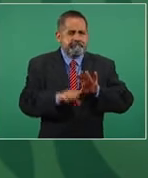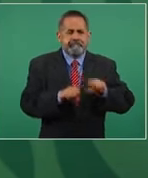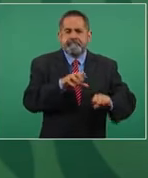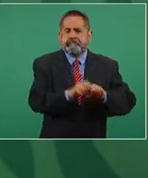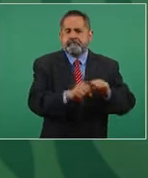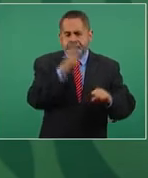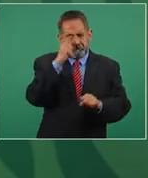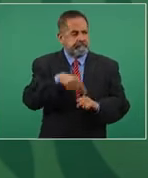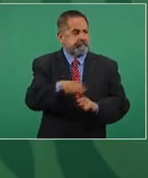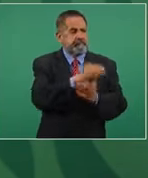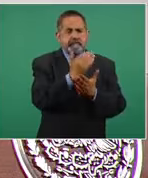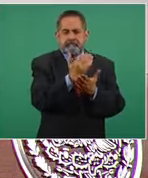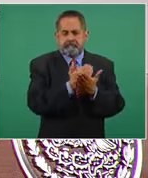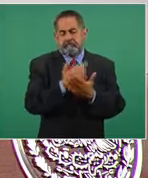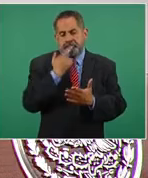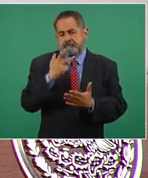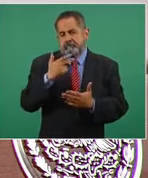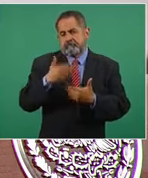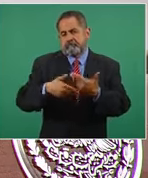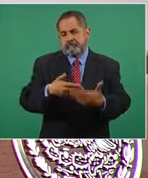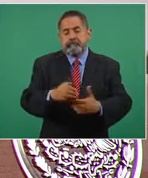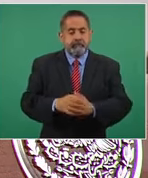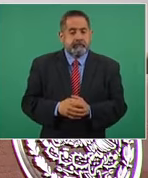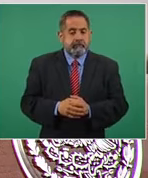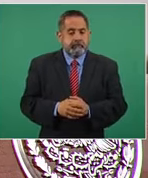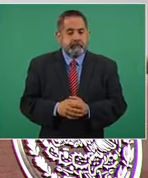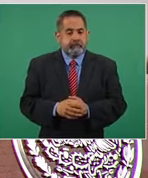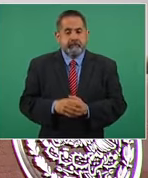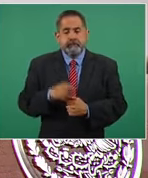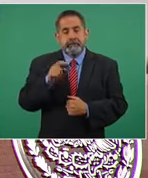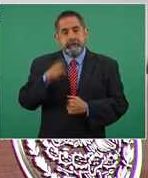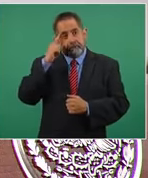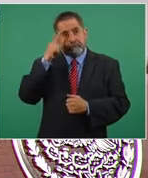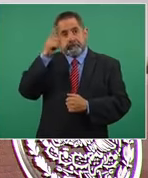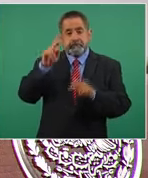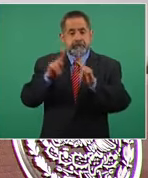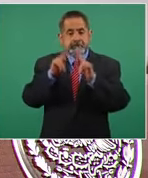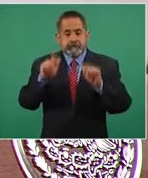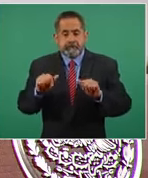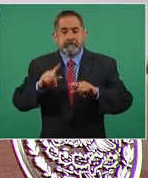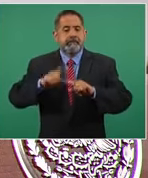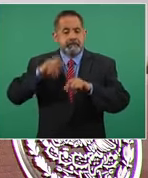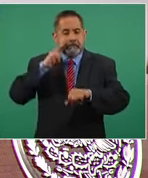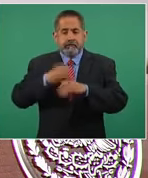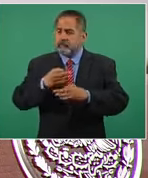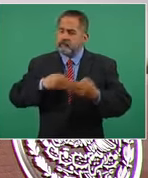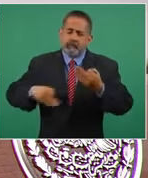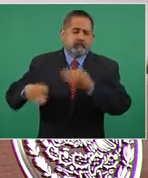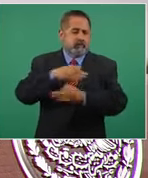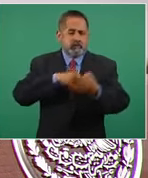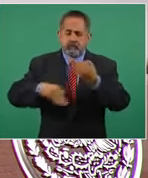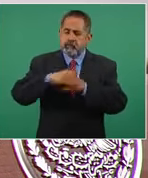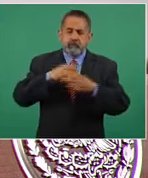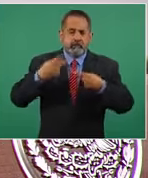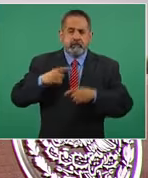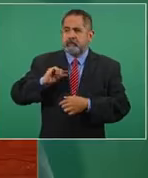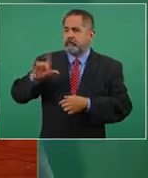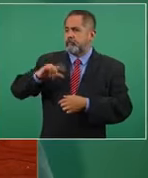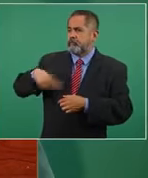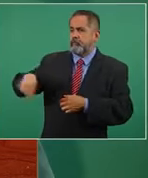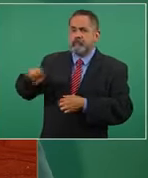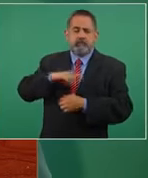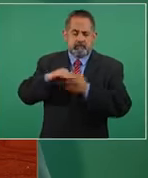esfuerzos para mejorar estos resultados. La construcción de la paz nos involucra a todos, a toda la población, a todas las autoridades.